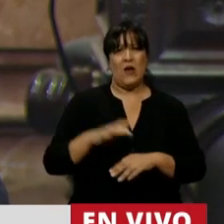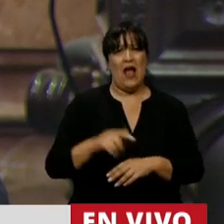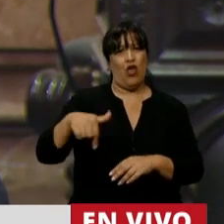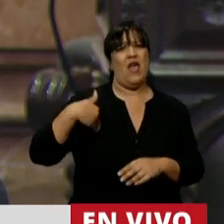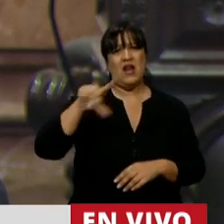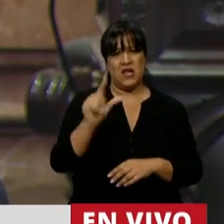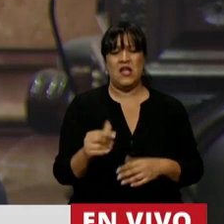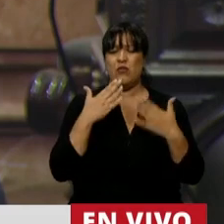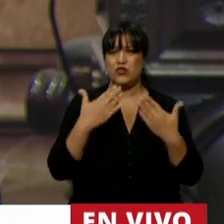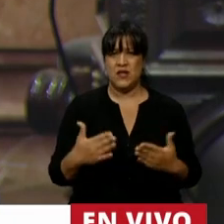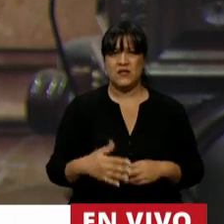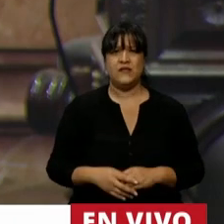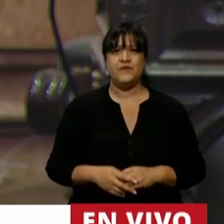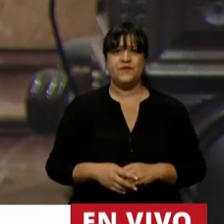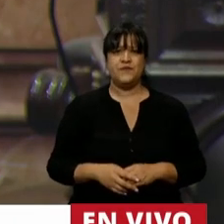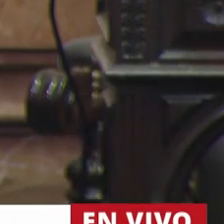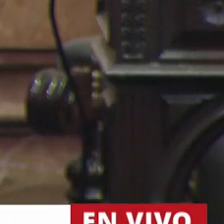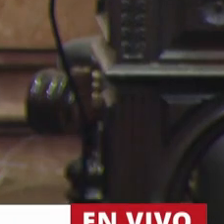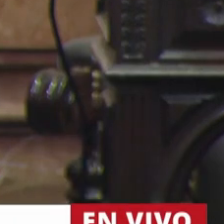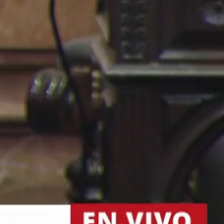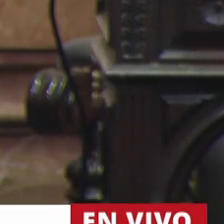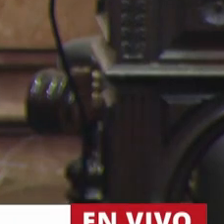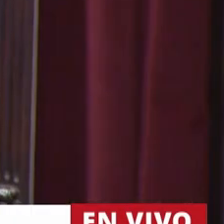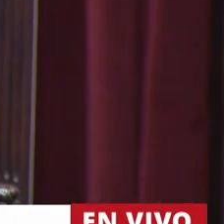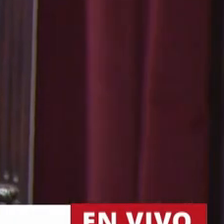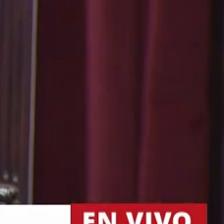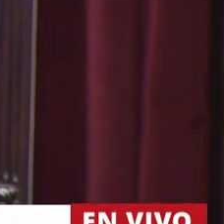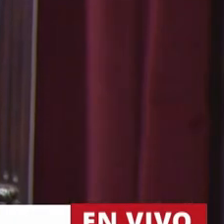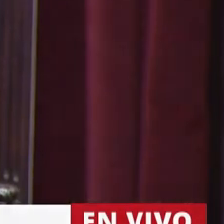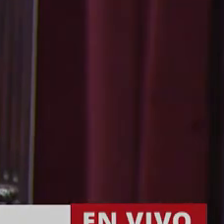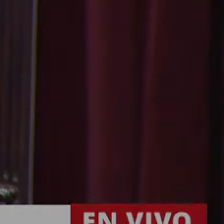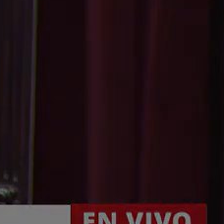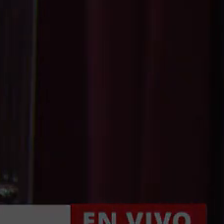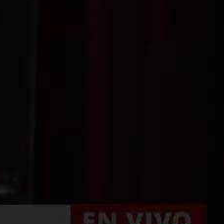Argentina. Muchas gracias. Muchas gracias, diputada Scaglia.